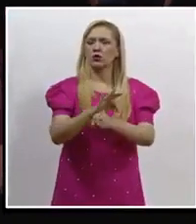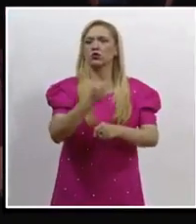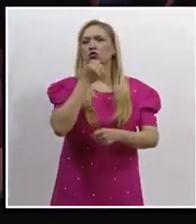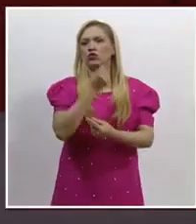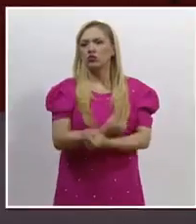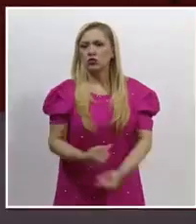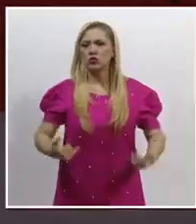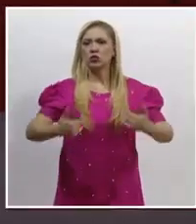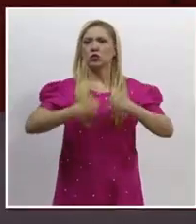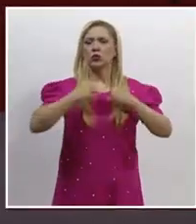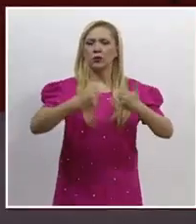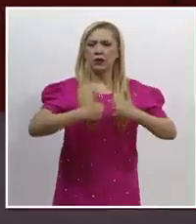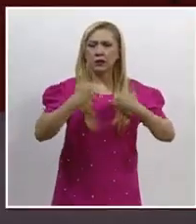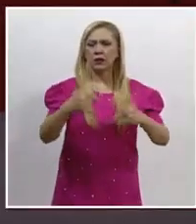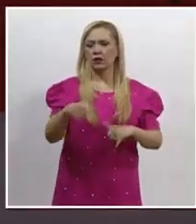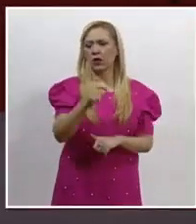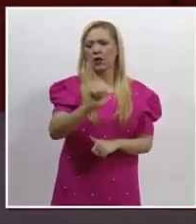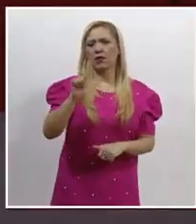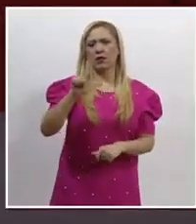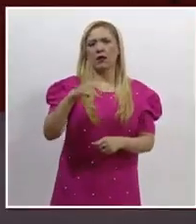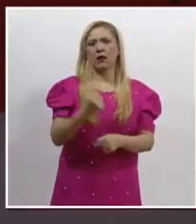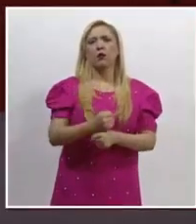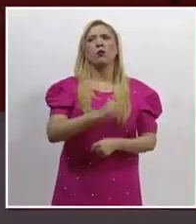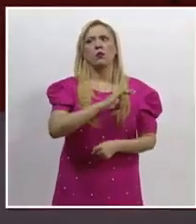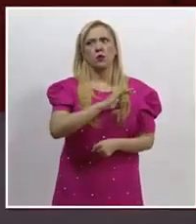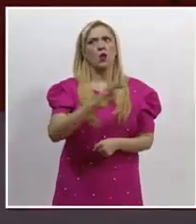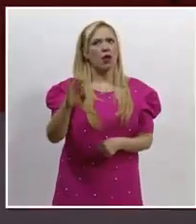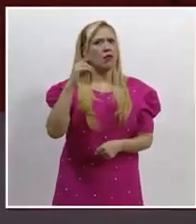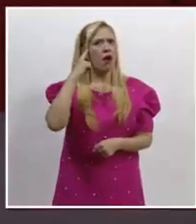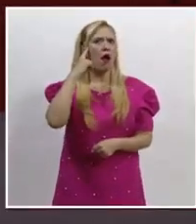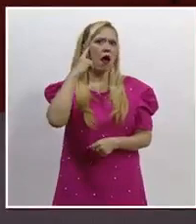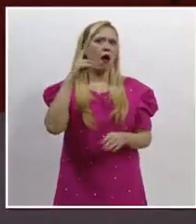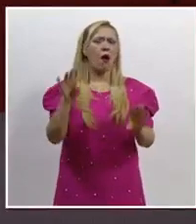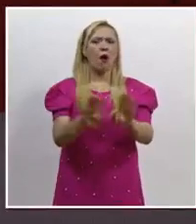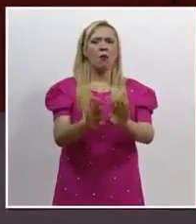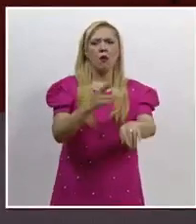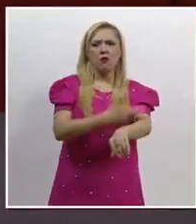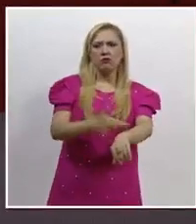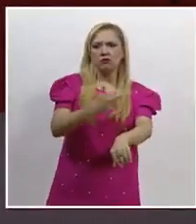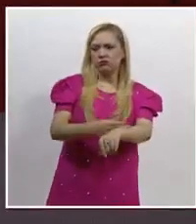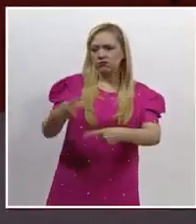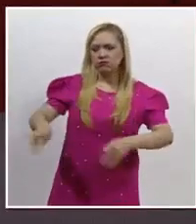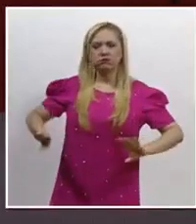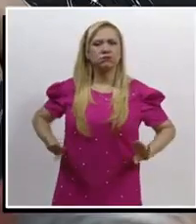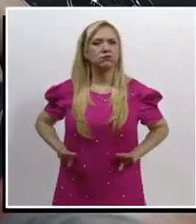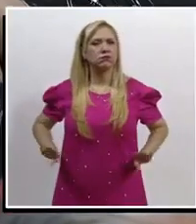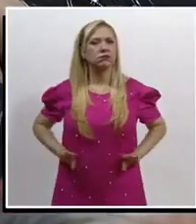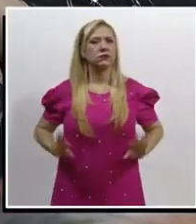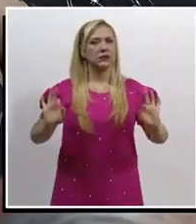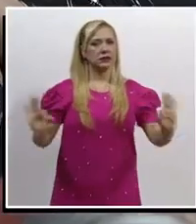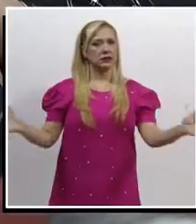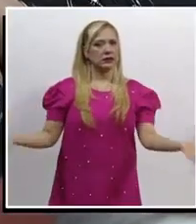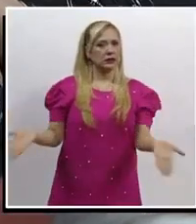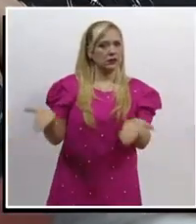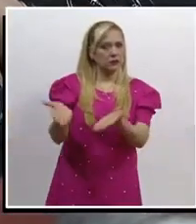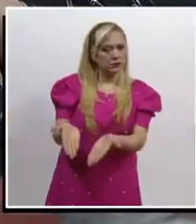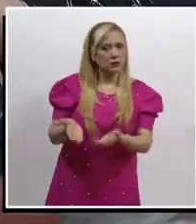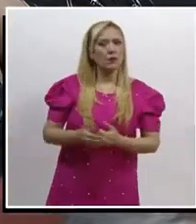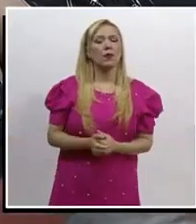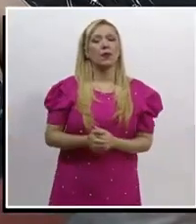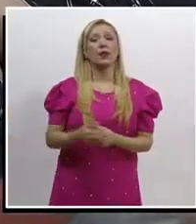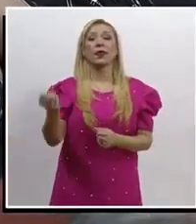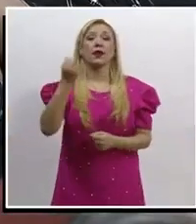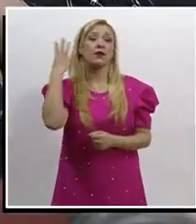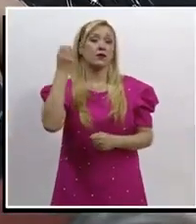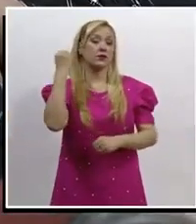las infancias, al grado de que pueden establecer medidas y procedimientos que estimen adecuados para lograr ese objetivo. Al participar en el